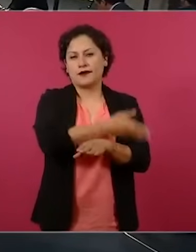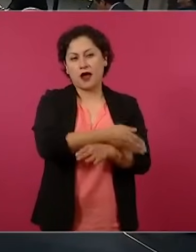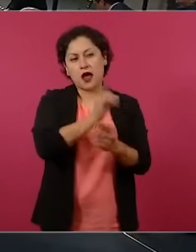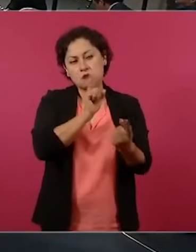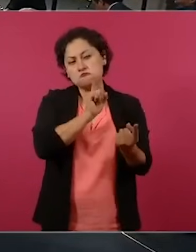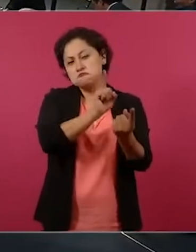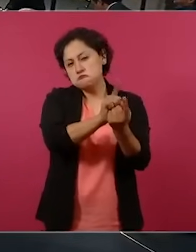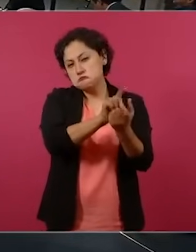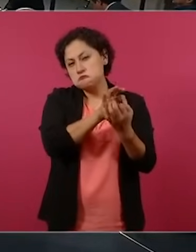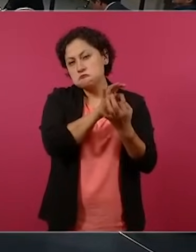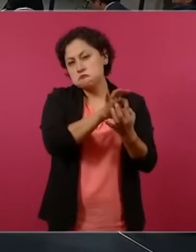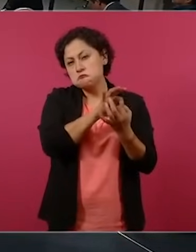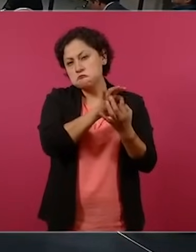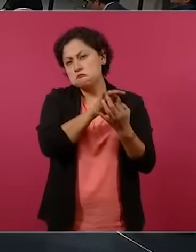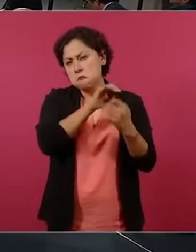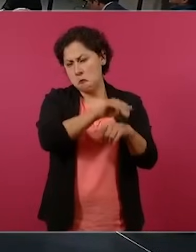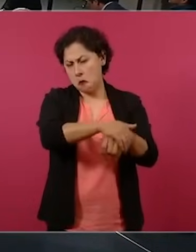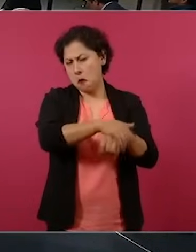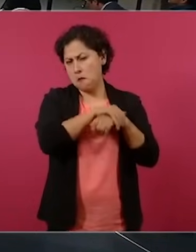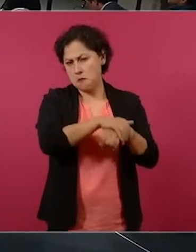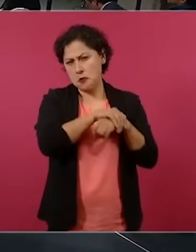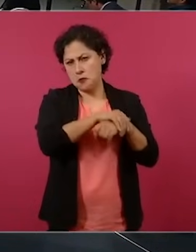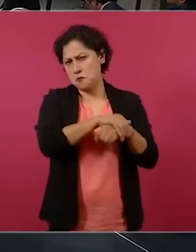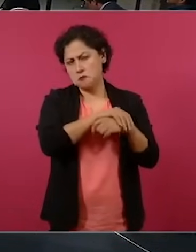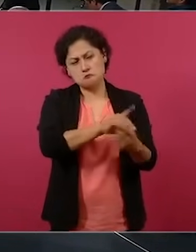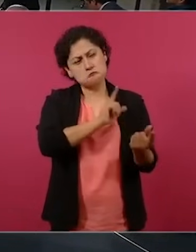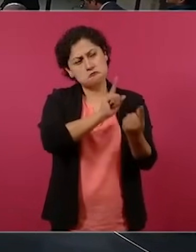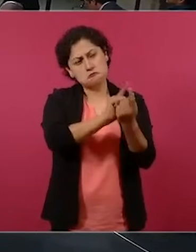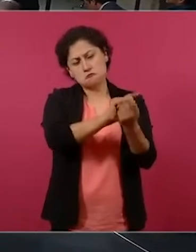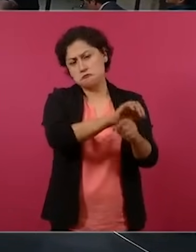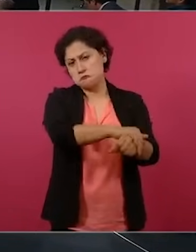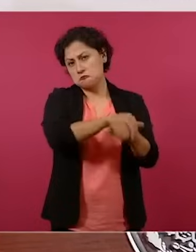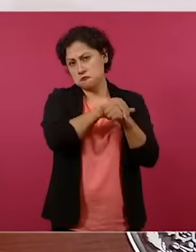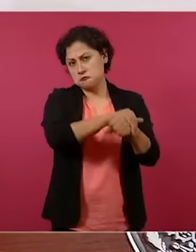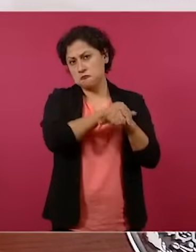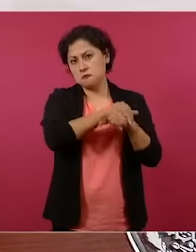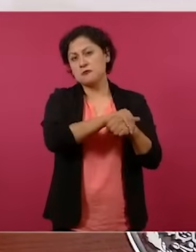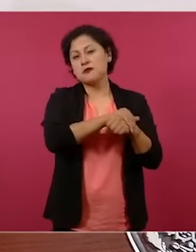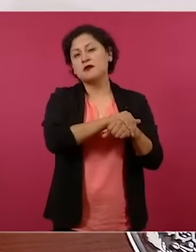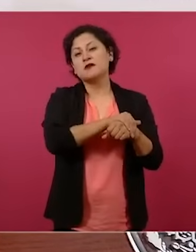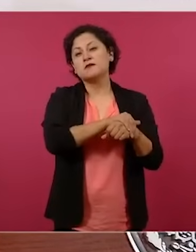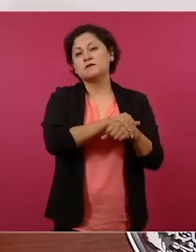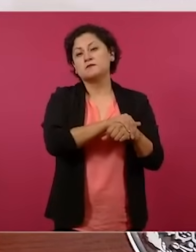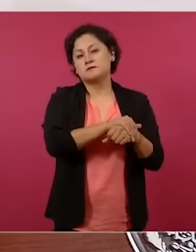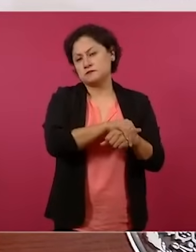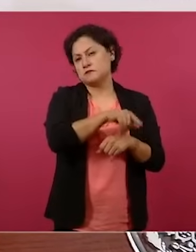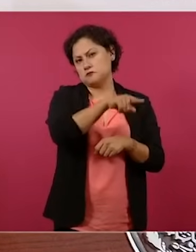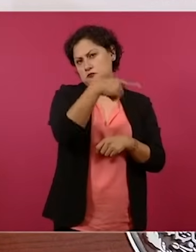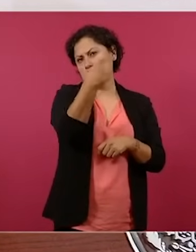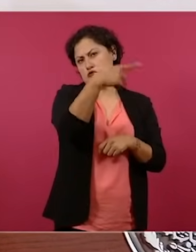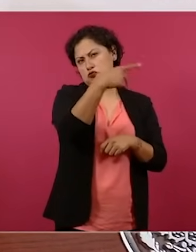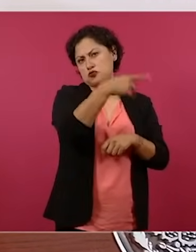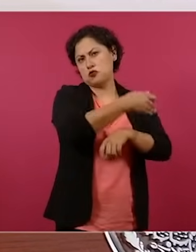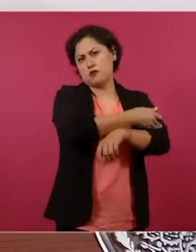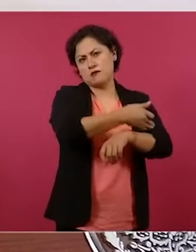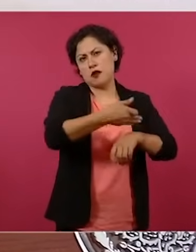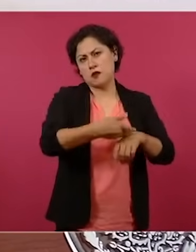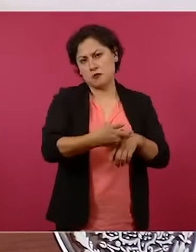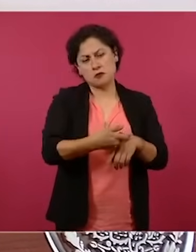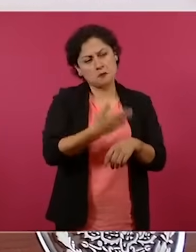relaciones de amistad, tiene una muy buena familia que yo respeto,